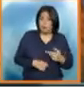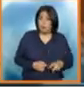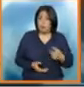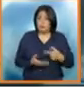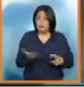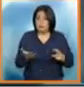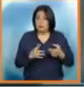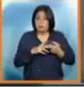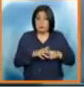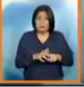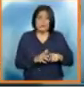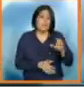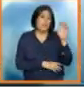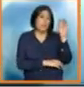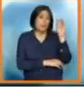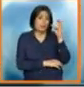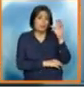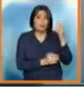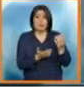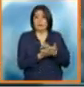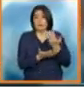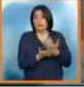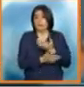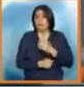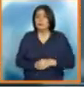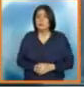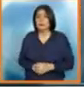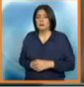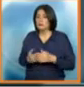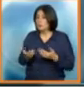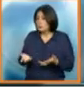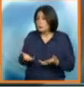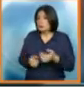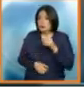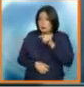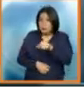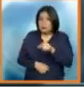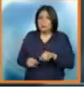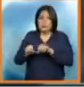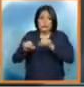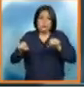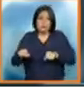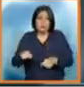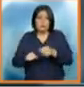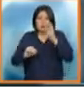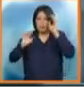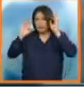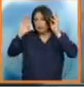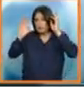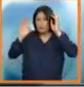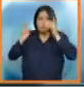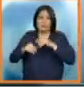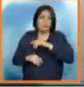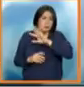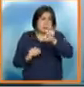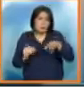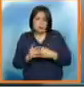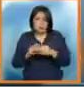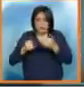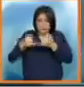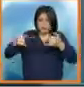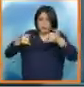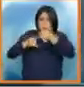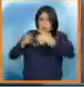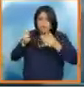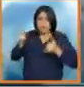hemos empezado a usar cámaras ya nuevas. Ahora, de ese sistema que ustedes aquí han creado mediante toda esta serie de cables que tenemos